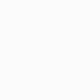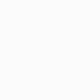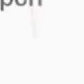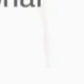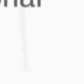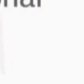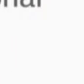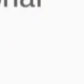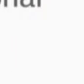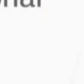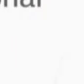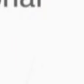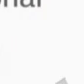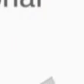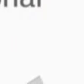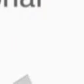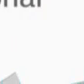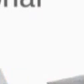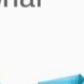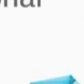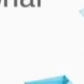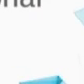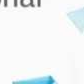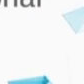Fin de espacio promocional.